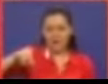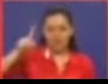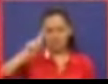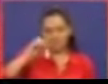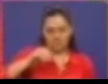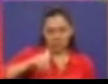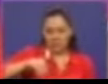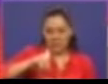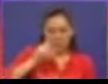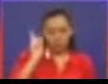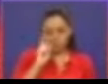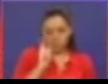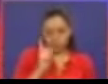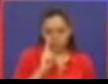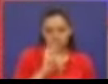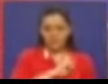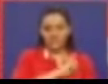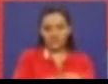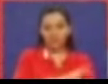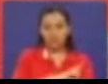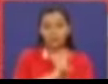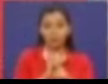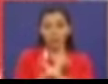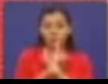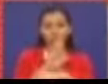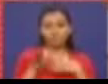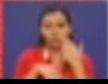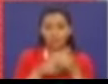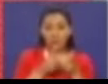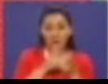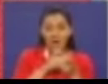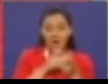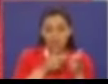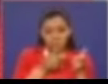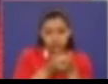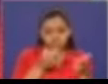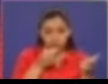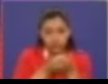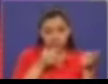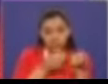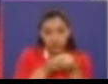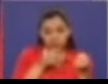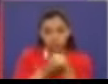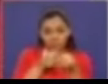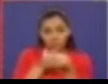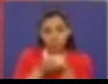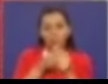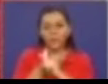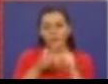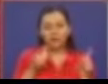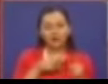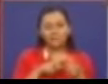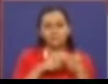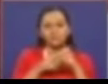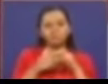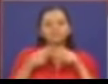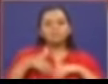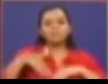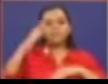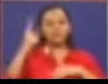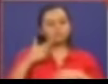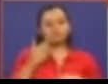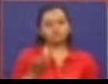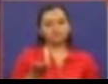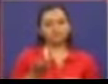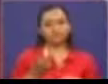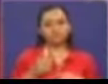minerales. Y usando minerales líquidos, pues alimentan a las papas y evitan, pues, insisto, elementos no deseados